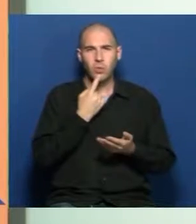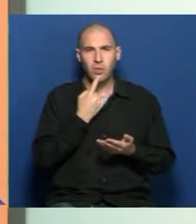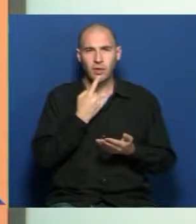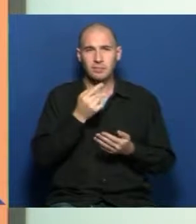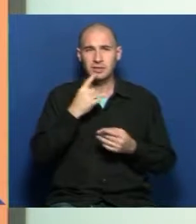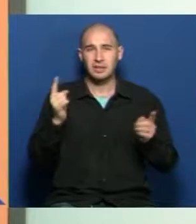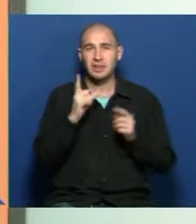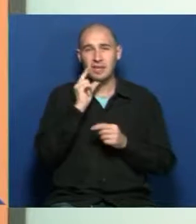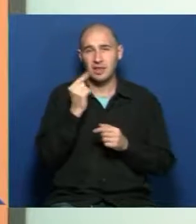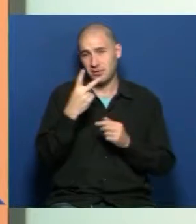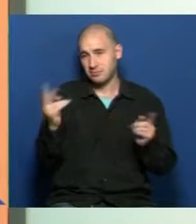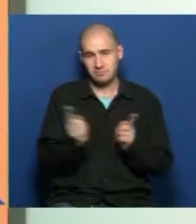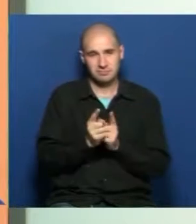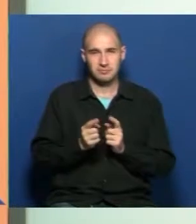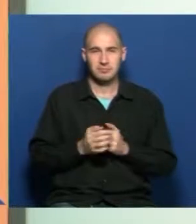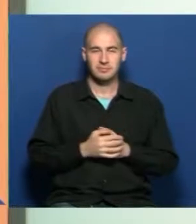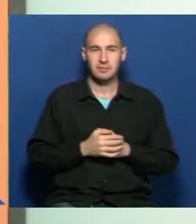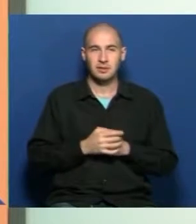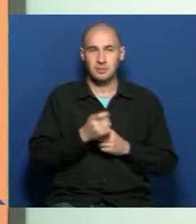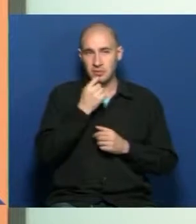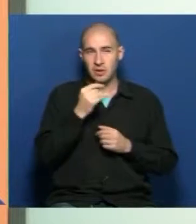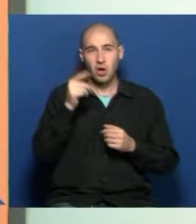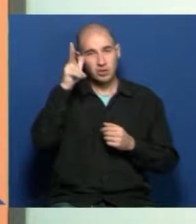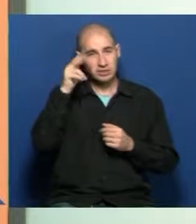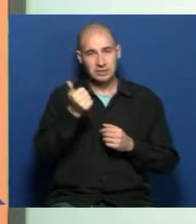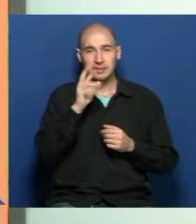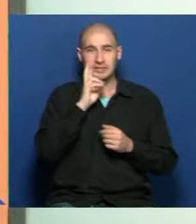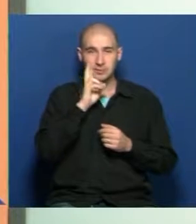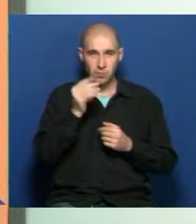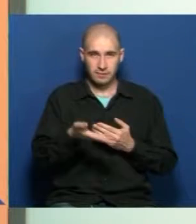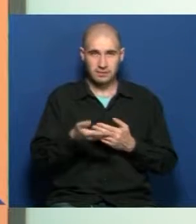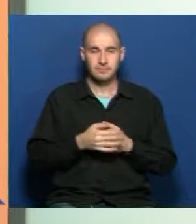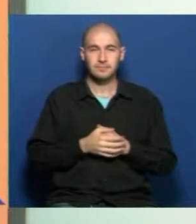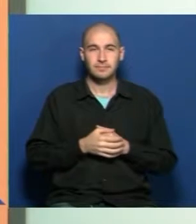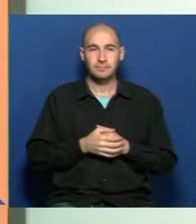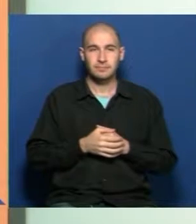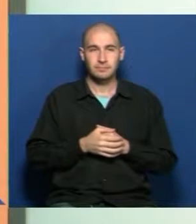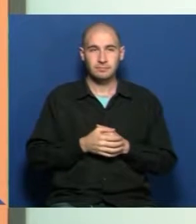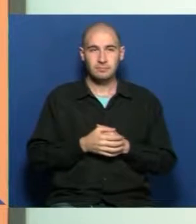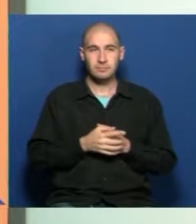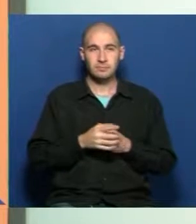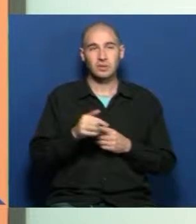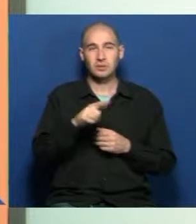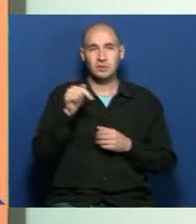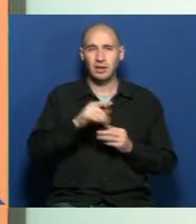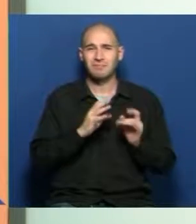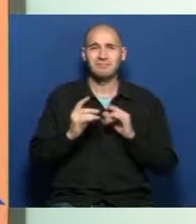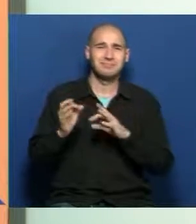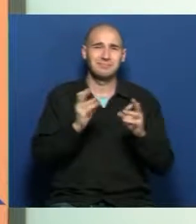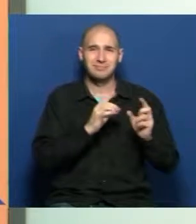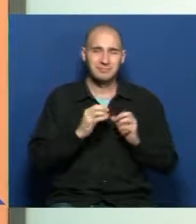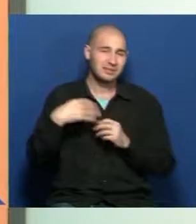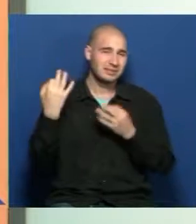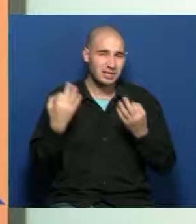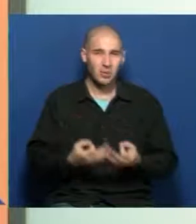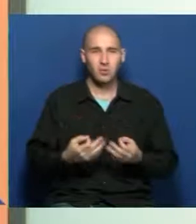se reduce a 2 días. Si seguimos con la 8619, vamos a estar discutiendo lo más